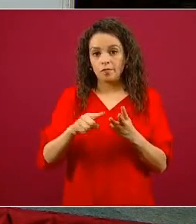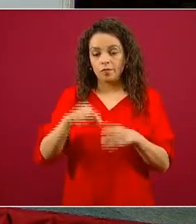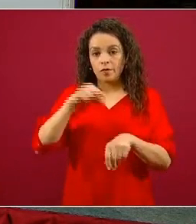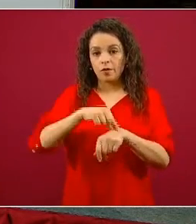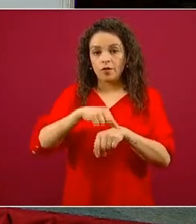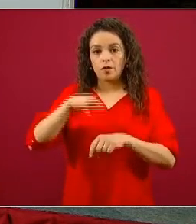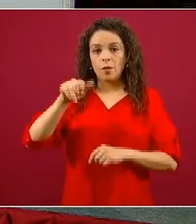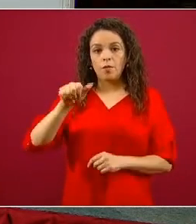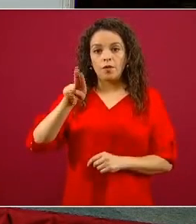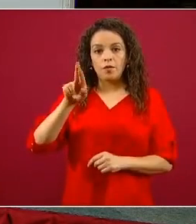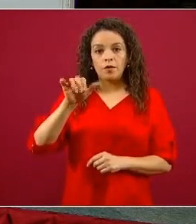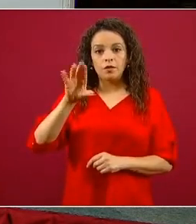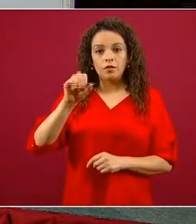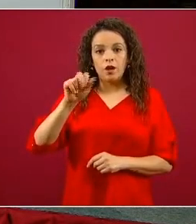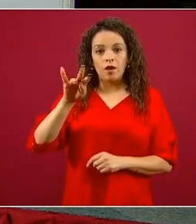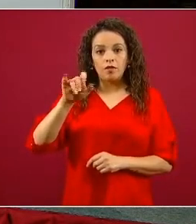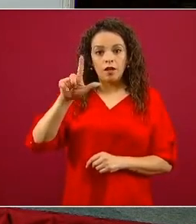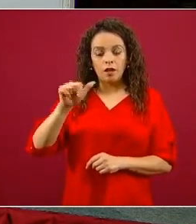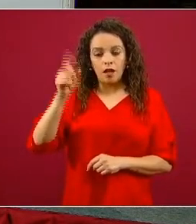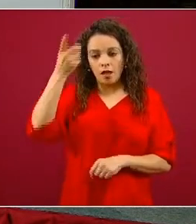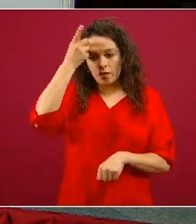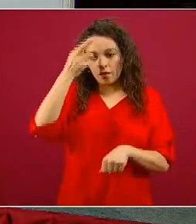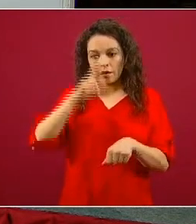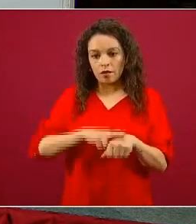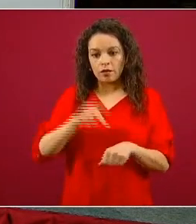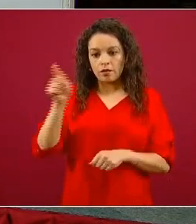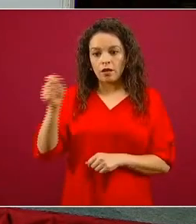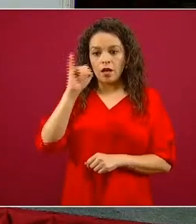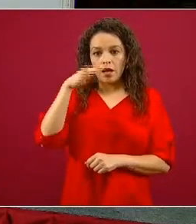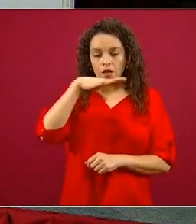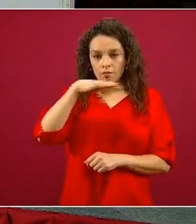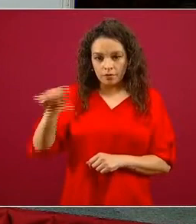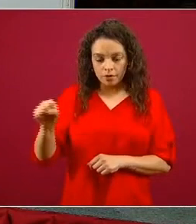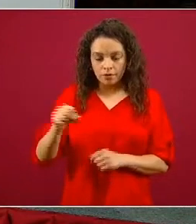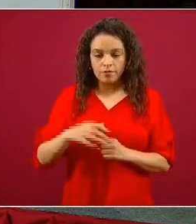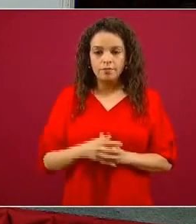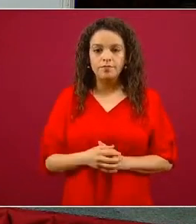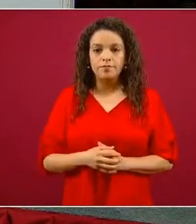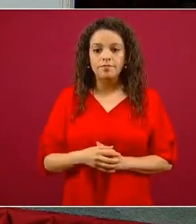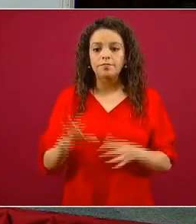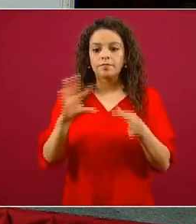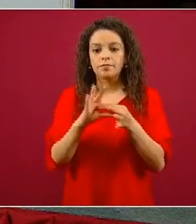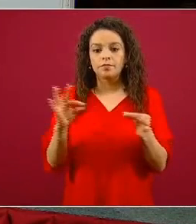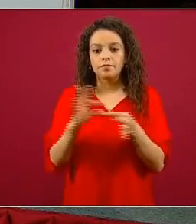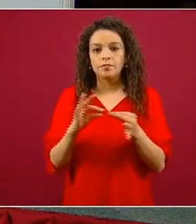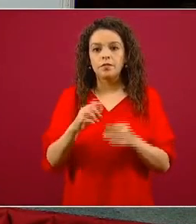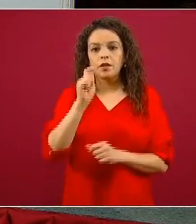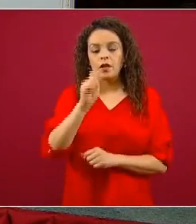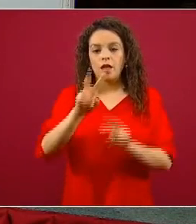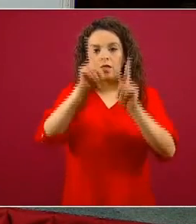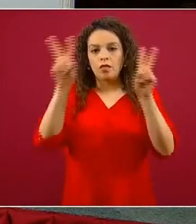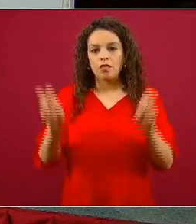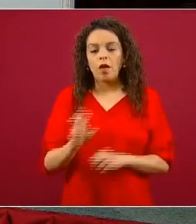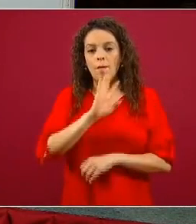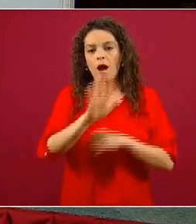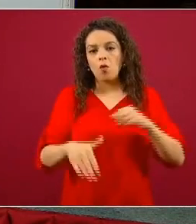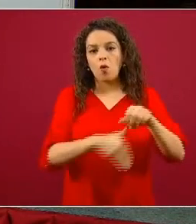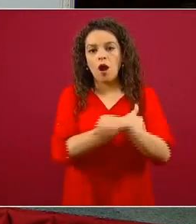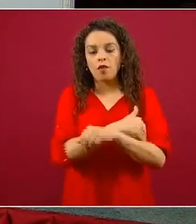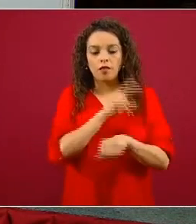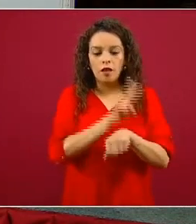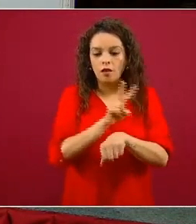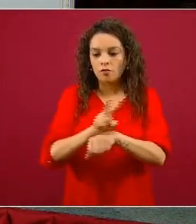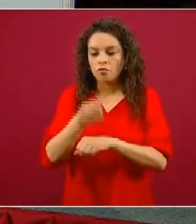Ávila, director de Prestaciones Económicas y Sociales del Seguro Social, nos va a hablar del tema de guarderías, el esquema